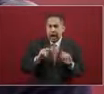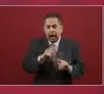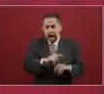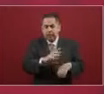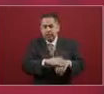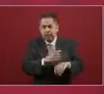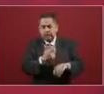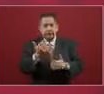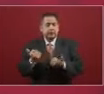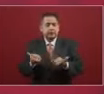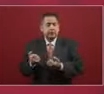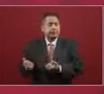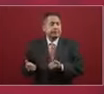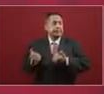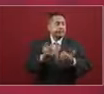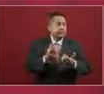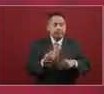del transporte,